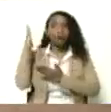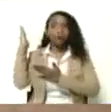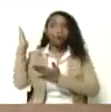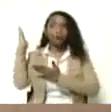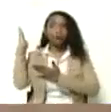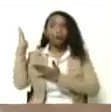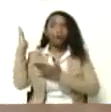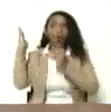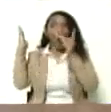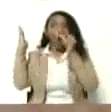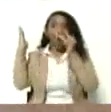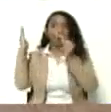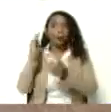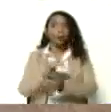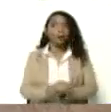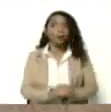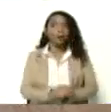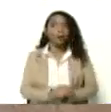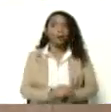Bencomo Barrios.